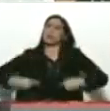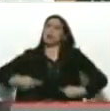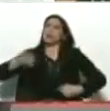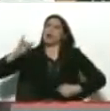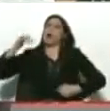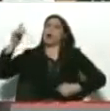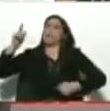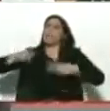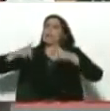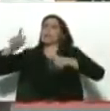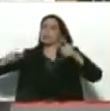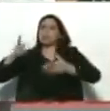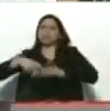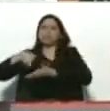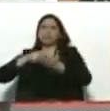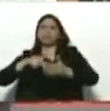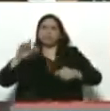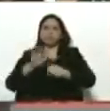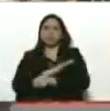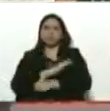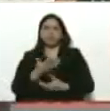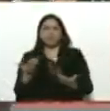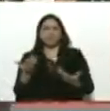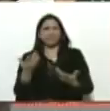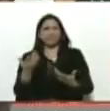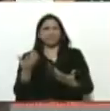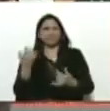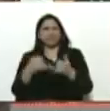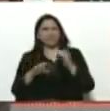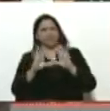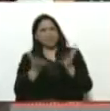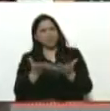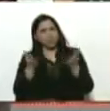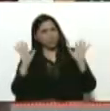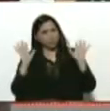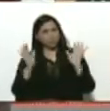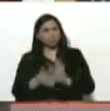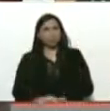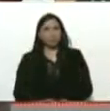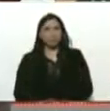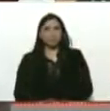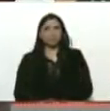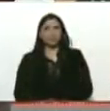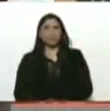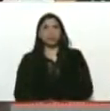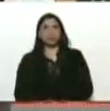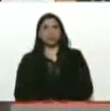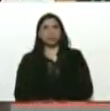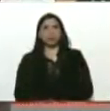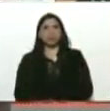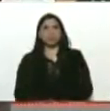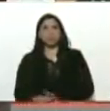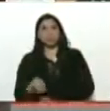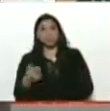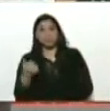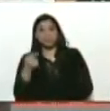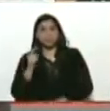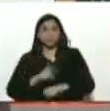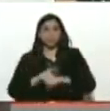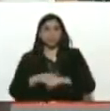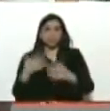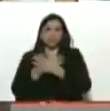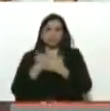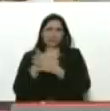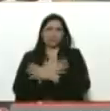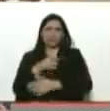de los participantes en la olla y en el simulacro. Fin de mundo, pues. Fin de mundo. O sea, en poco tiempo se contradicen como les da la gana.